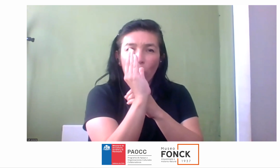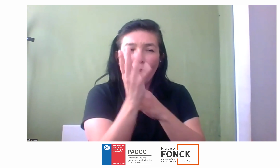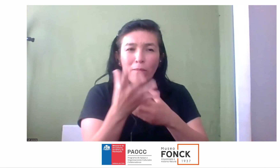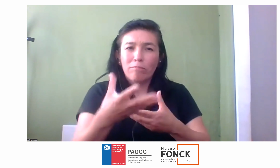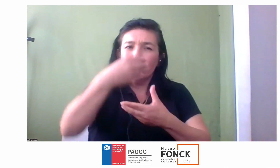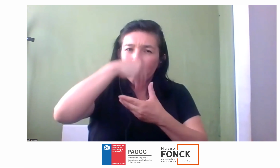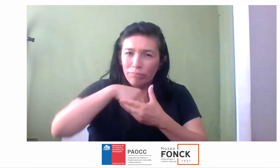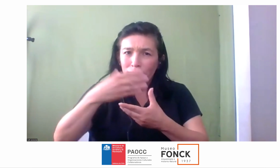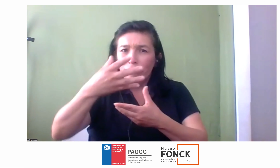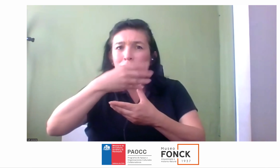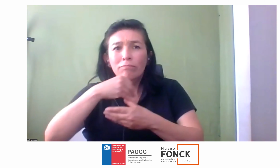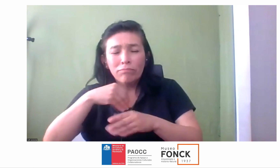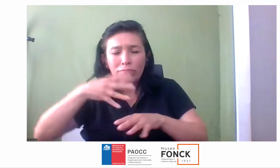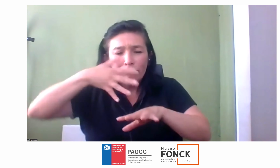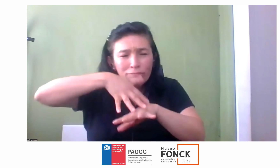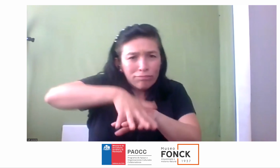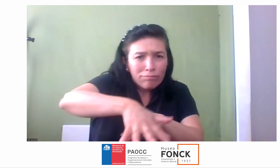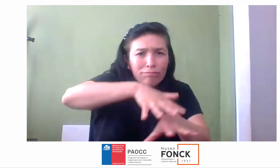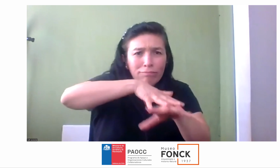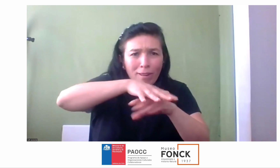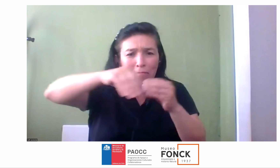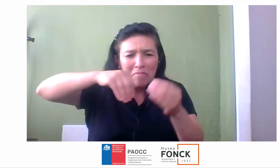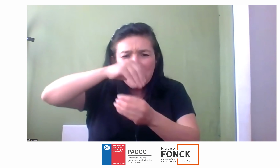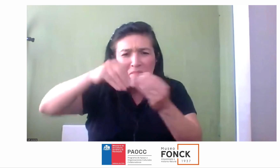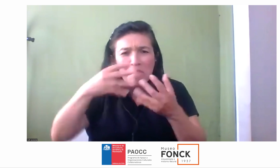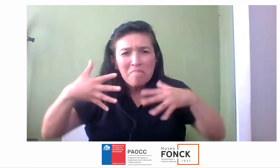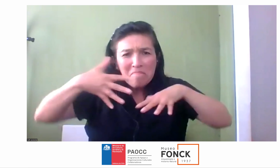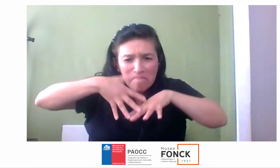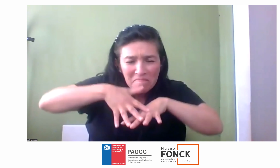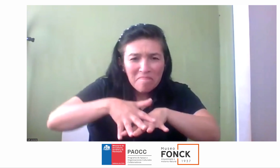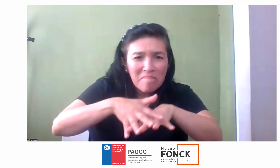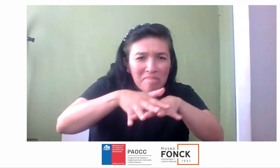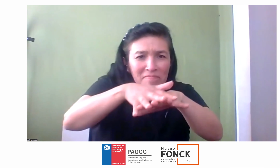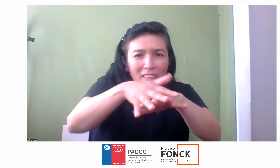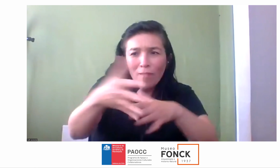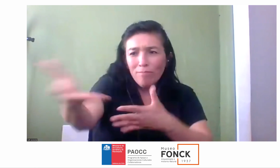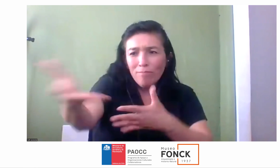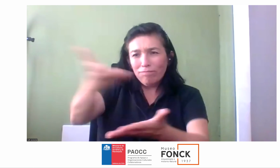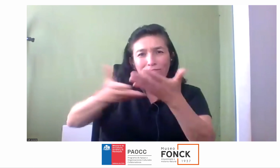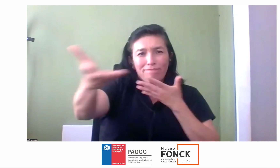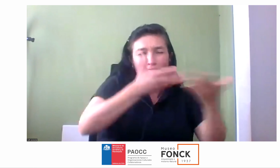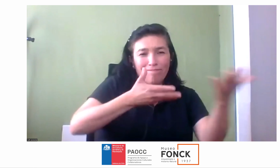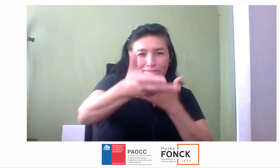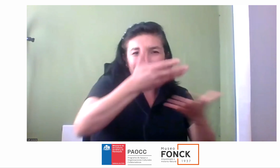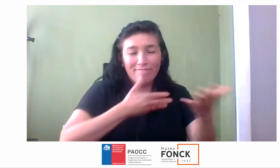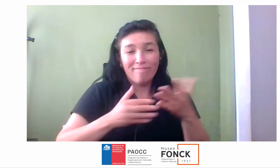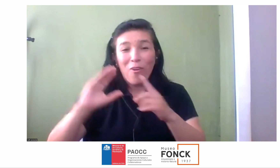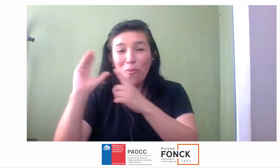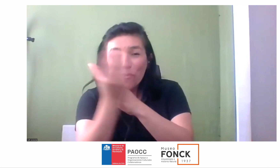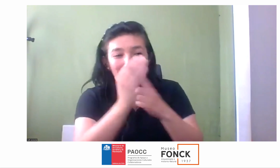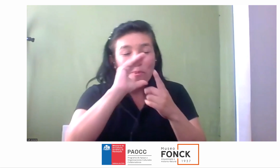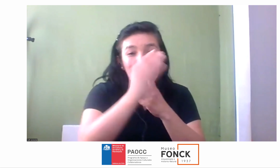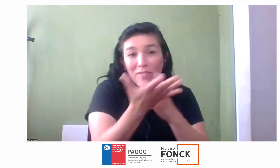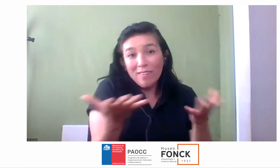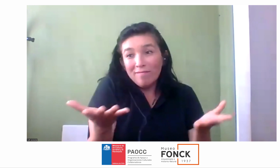que las culturas se funden, se traslapan, se influencian, se retroalimentan. En definitiva, cómo se hace la cultura, ¿no?